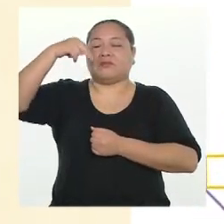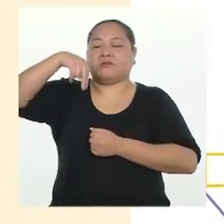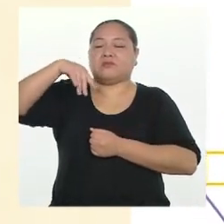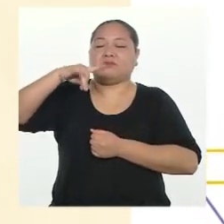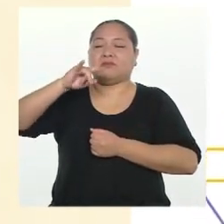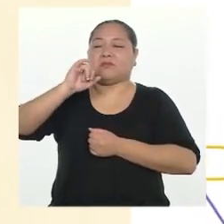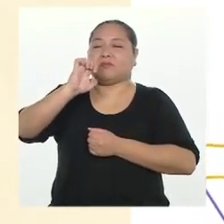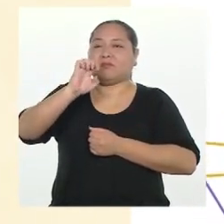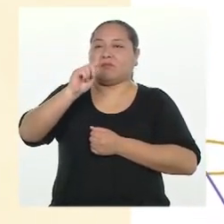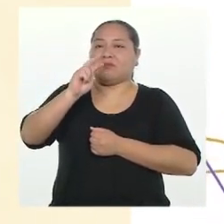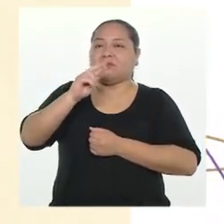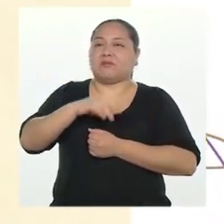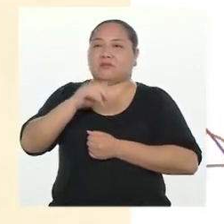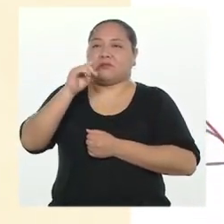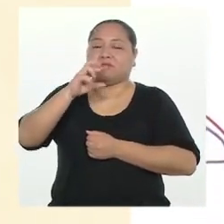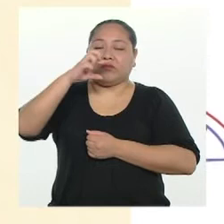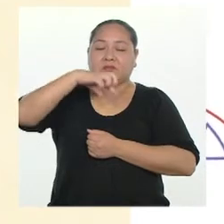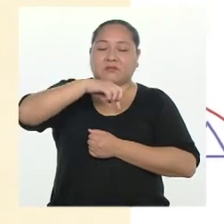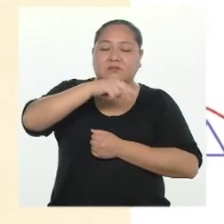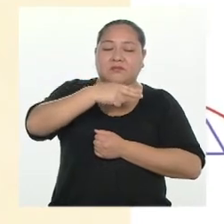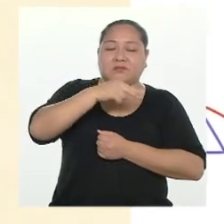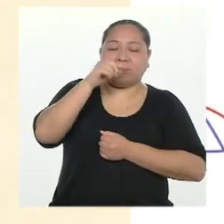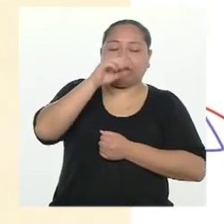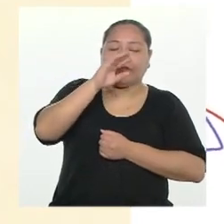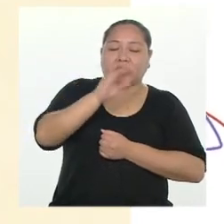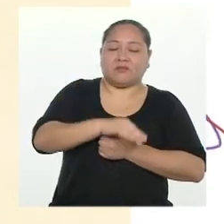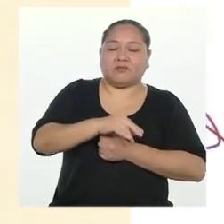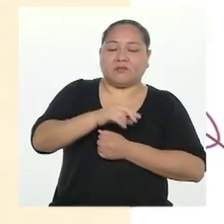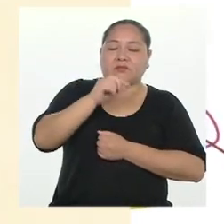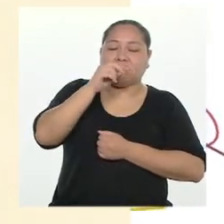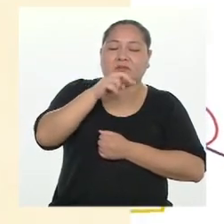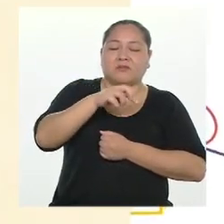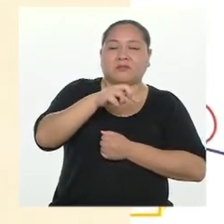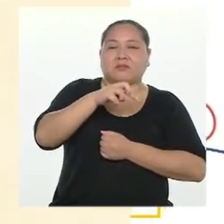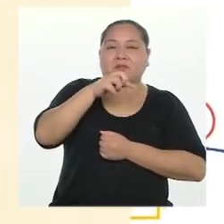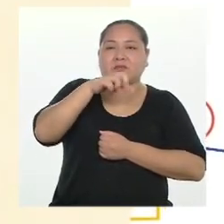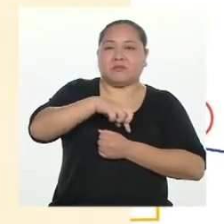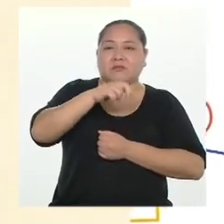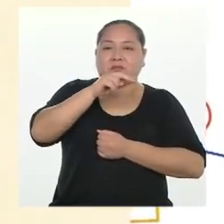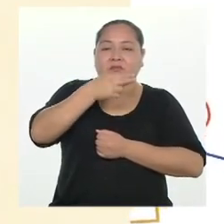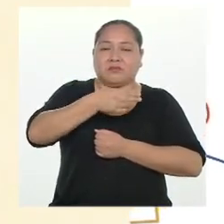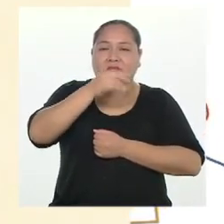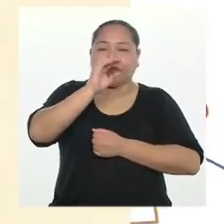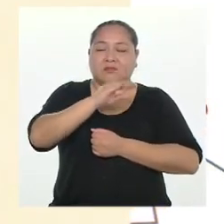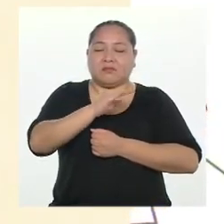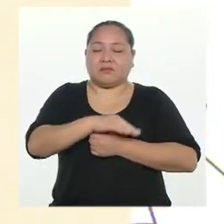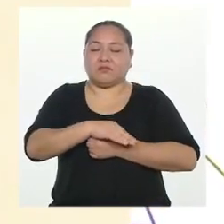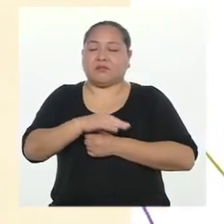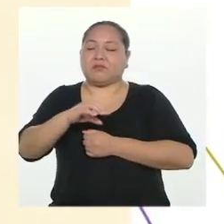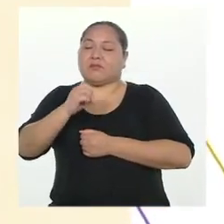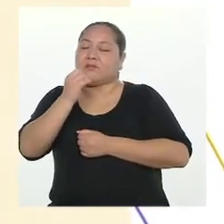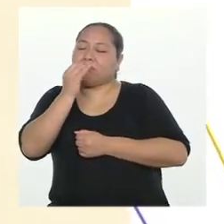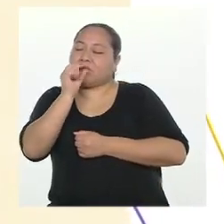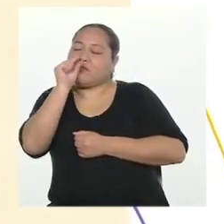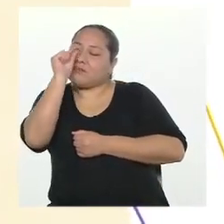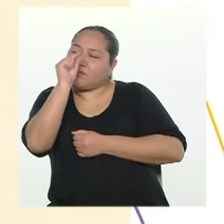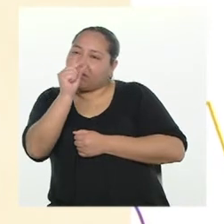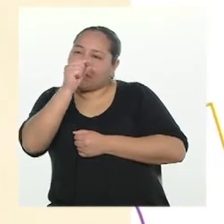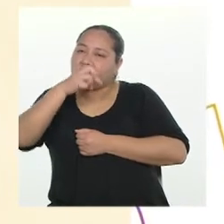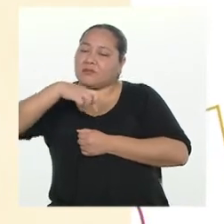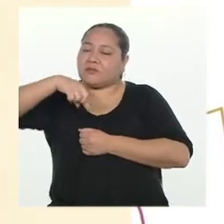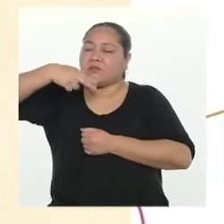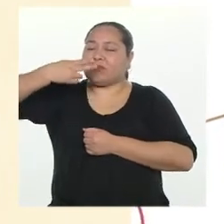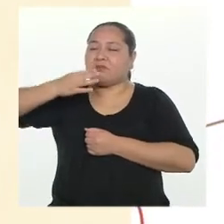bacterias crecen a pH bajos y solo pocas bacterias crecen a pH muy altos.